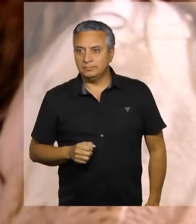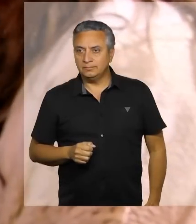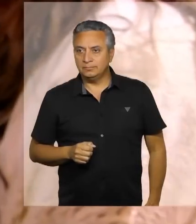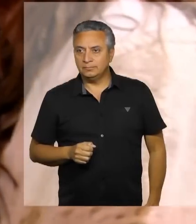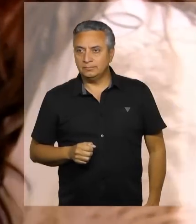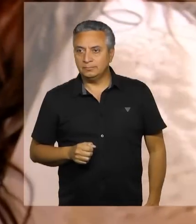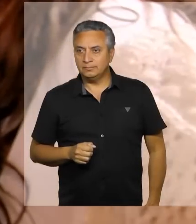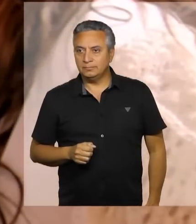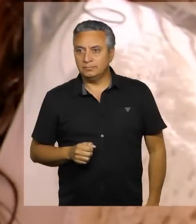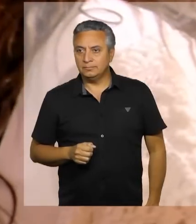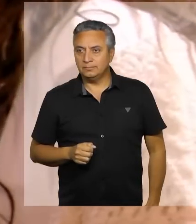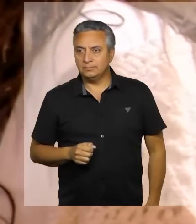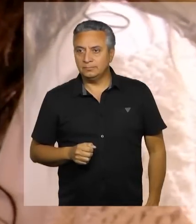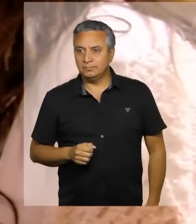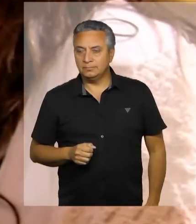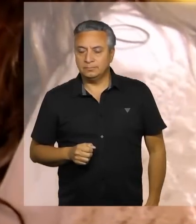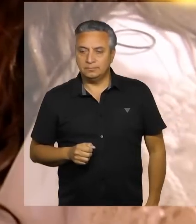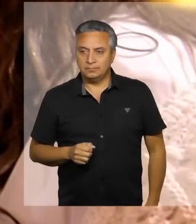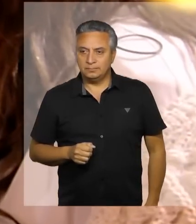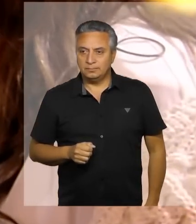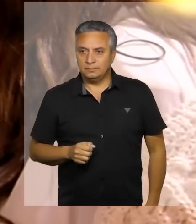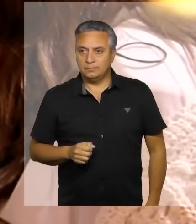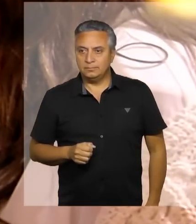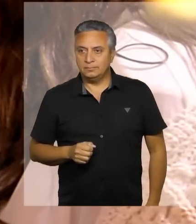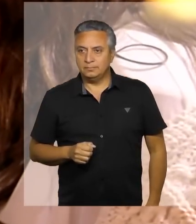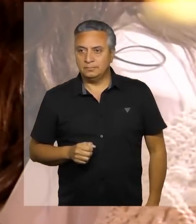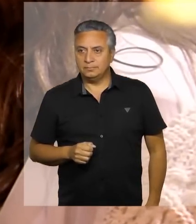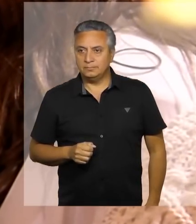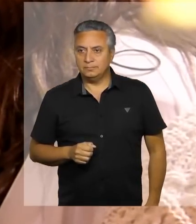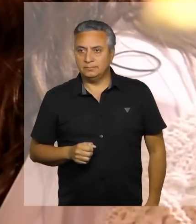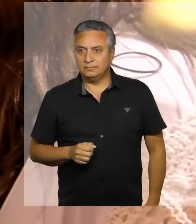Has dejado de ser.